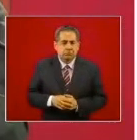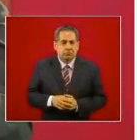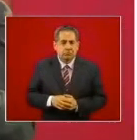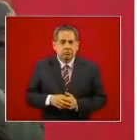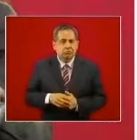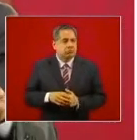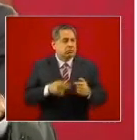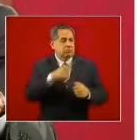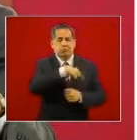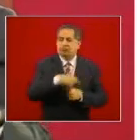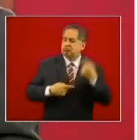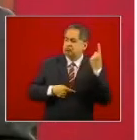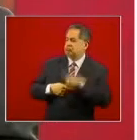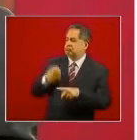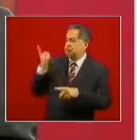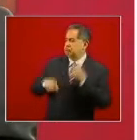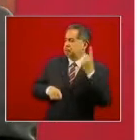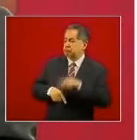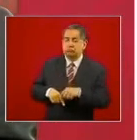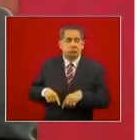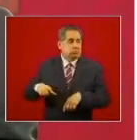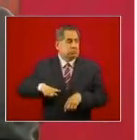mandaba la delincuencia